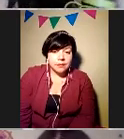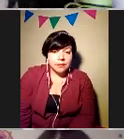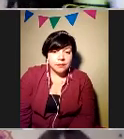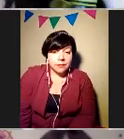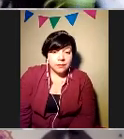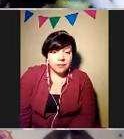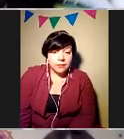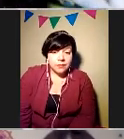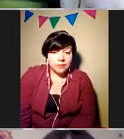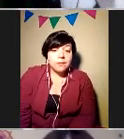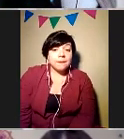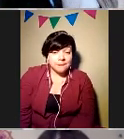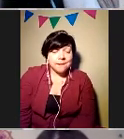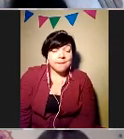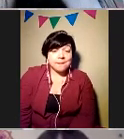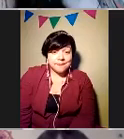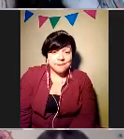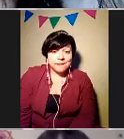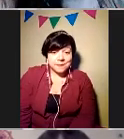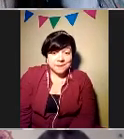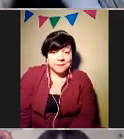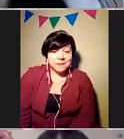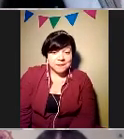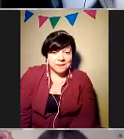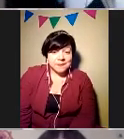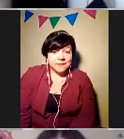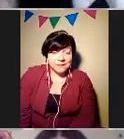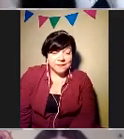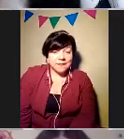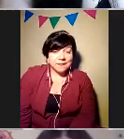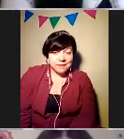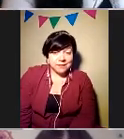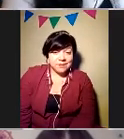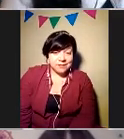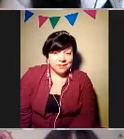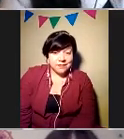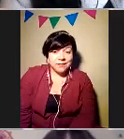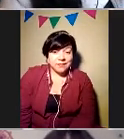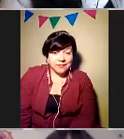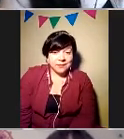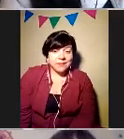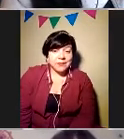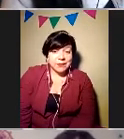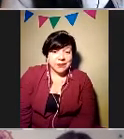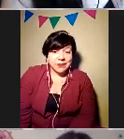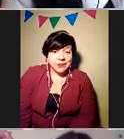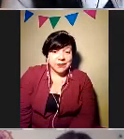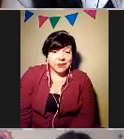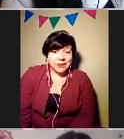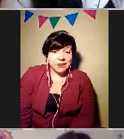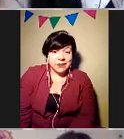Cierto vestido está llenando de ropa, se está llenando de ropa. Y eso no sale y eso nadie lo sabe, pero el desierto de Chile, si uno